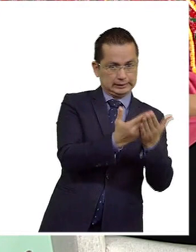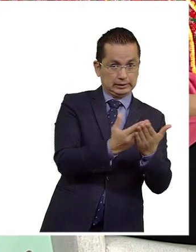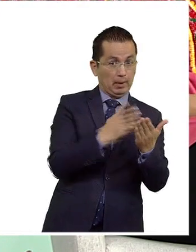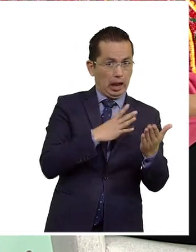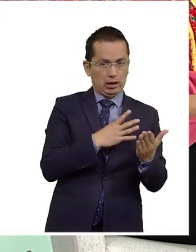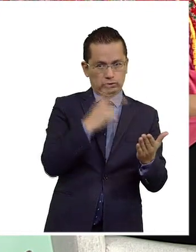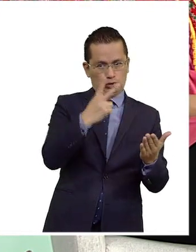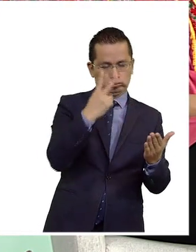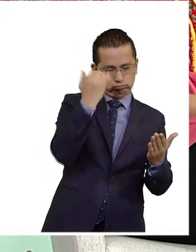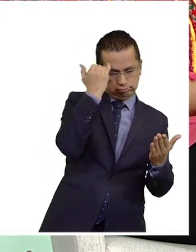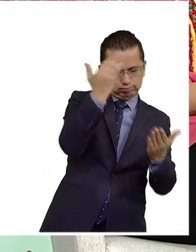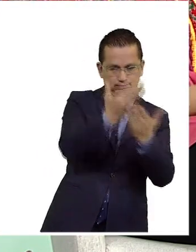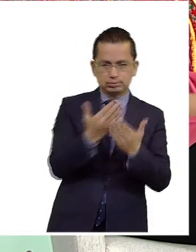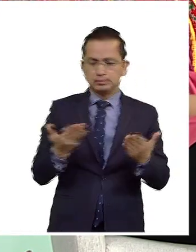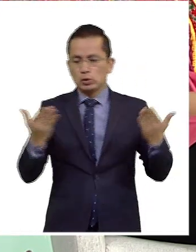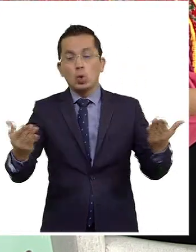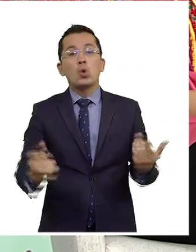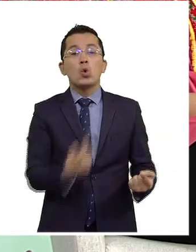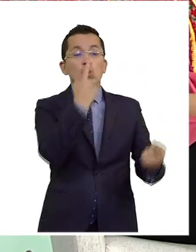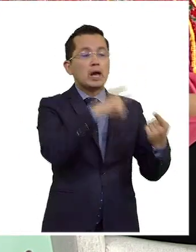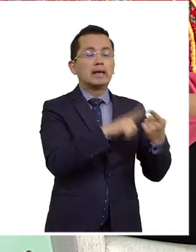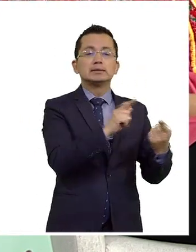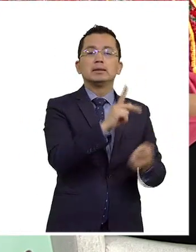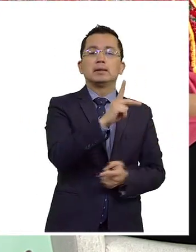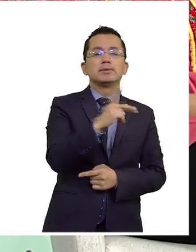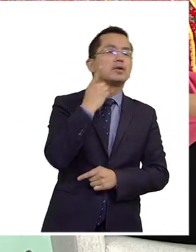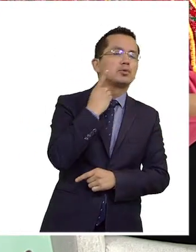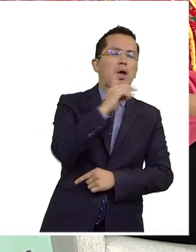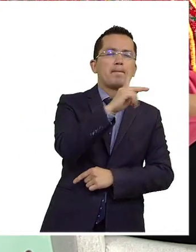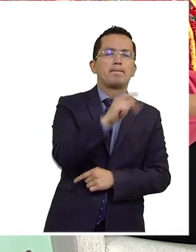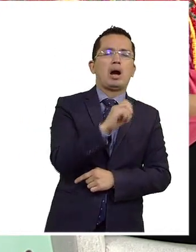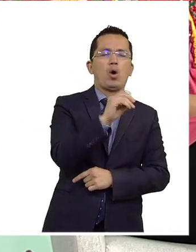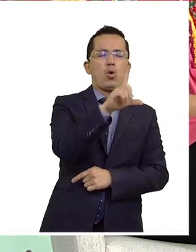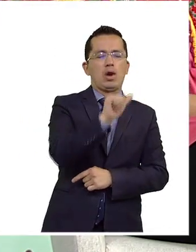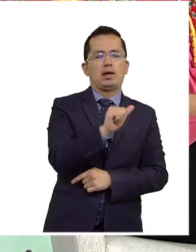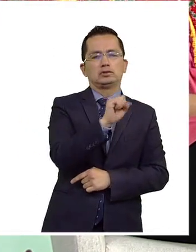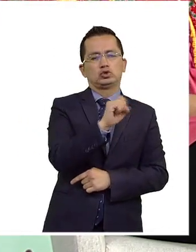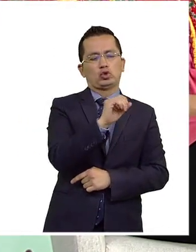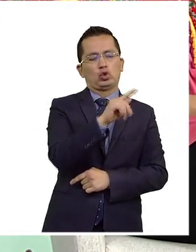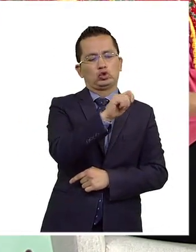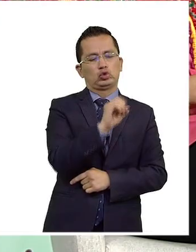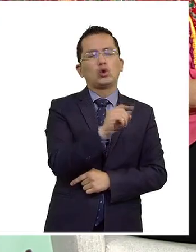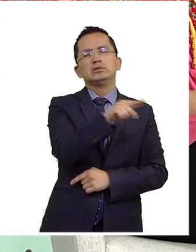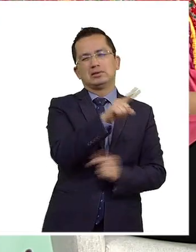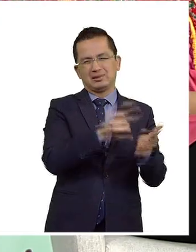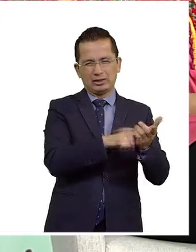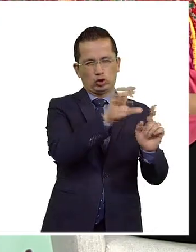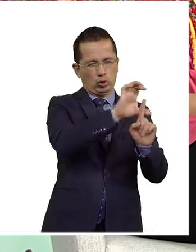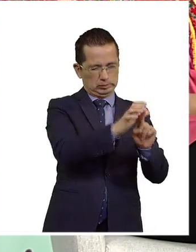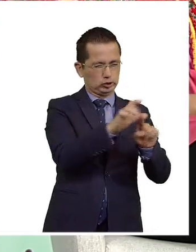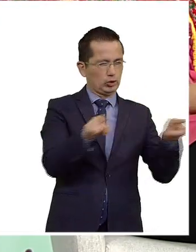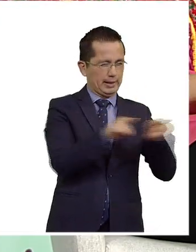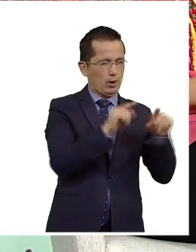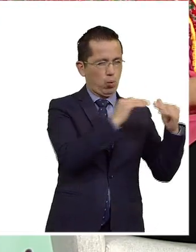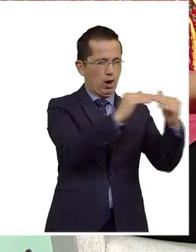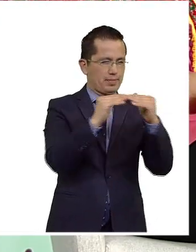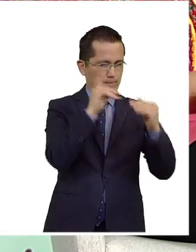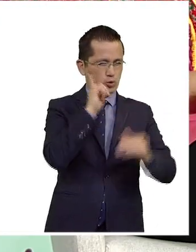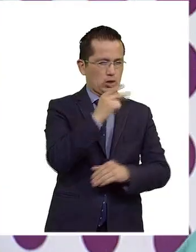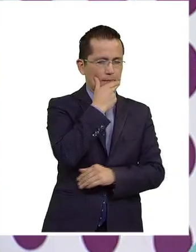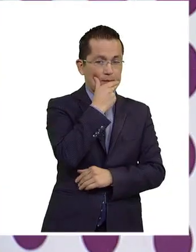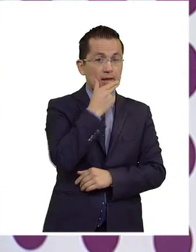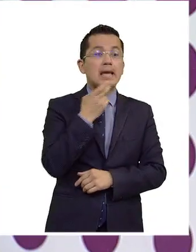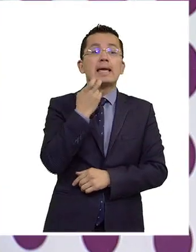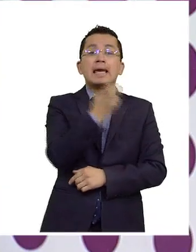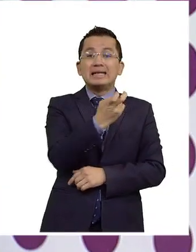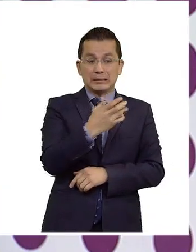la que presenta la diputada Paula Soto a través de la Comisión de Igualdad. Es una iniciativa que yo presenté en el Parlamento